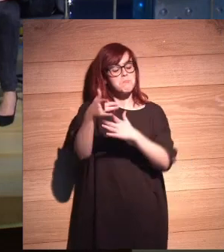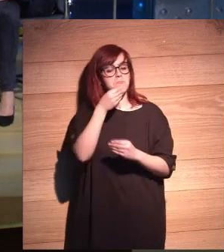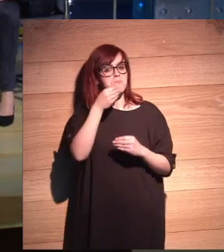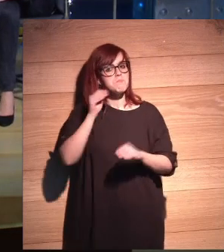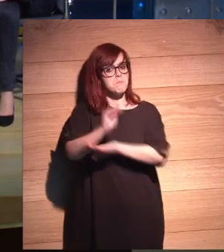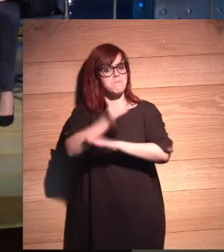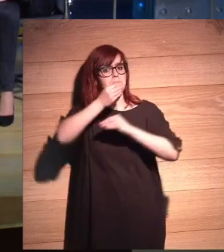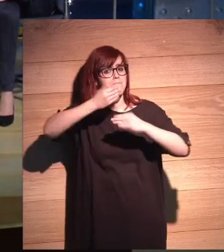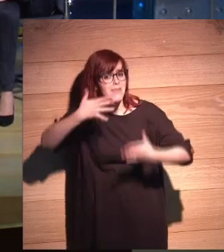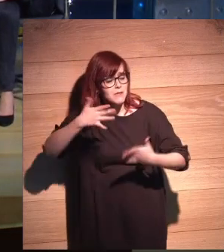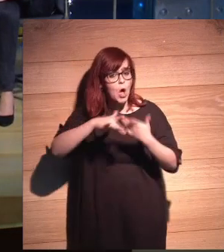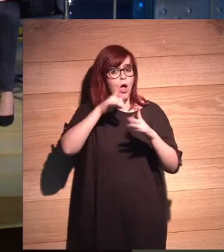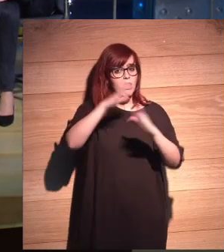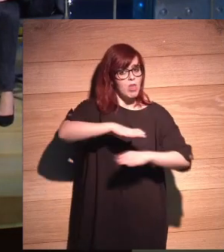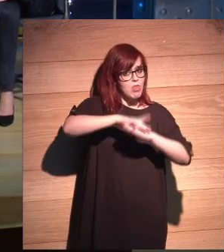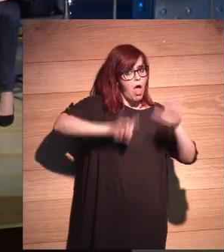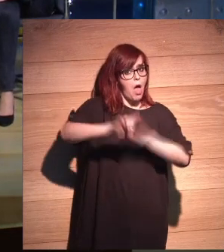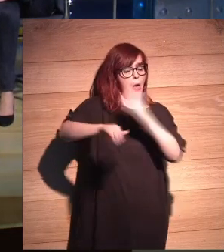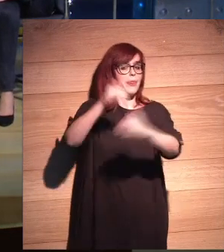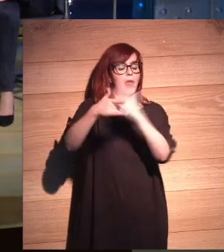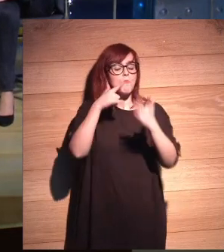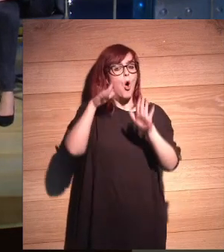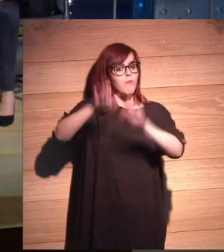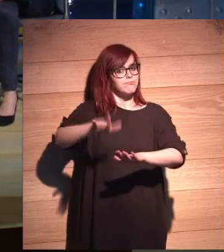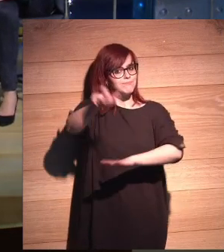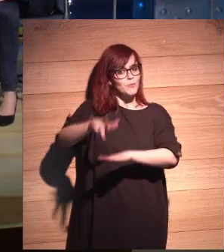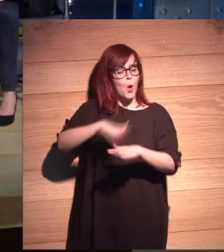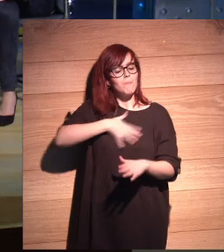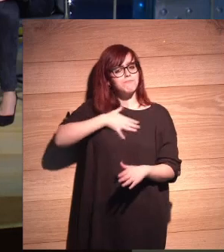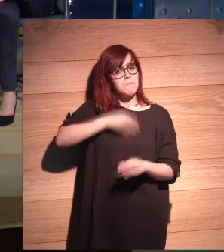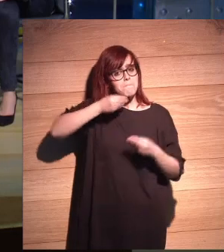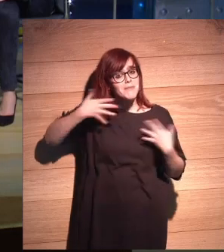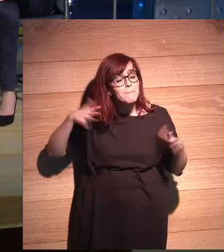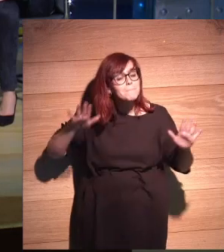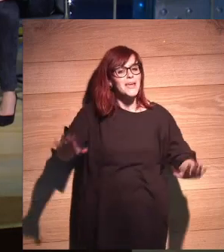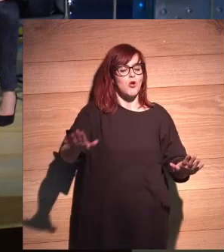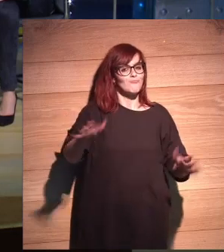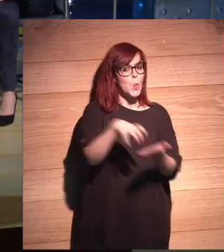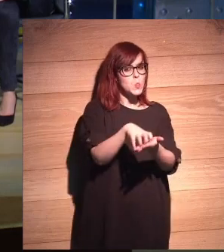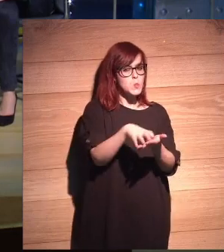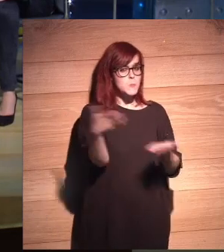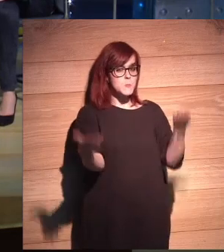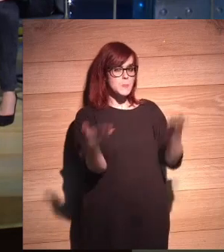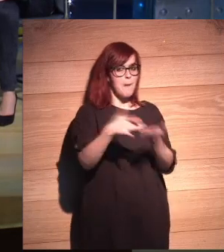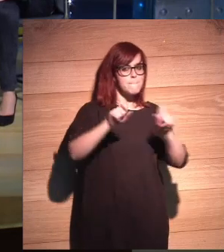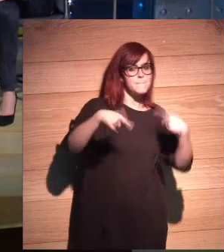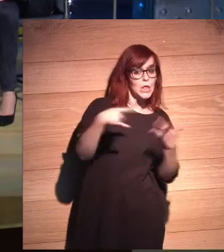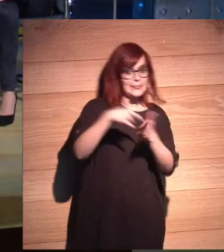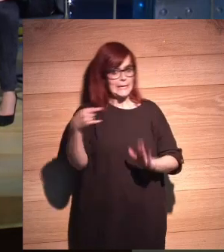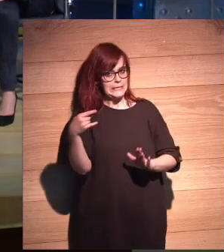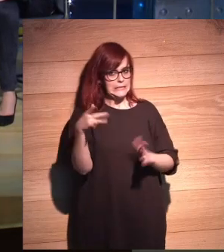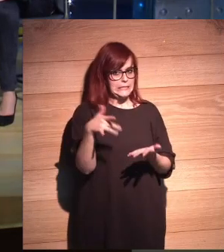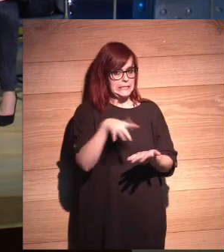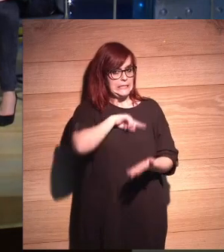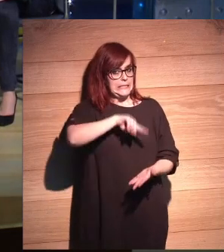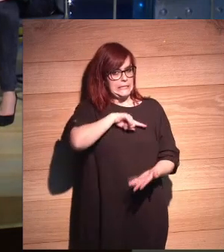además, esa ciencia de avanzar en favor del bienestar y el progreso. Pero el dilema ético, bioético y